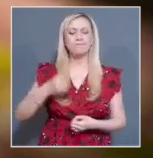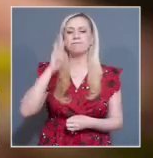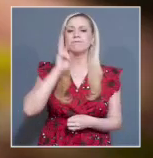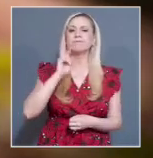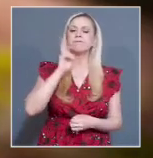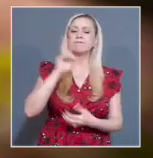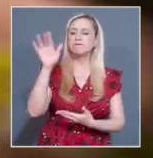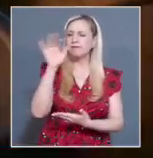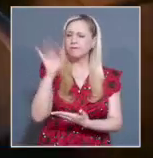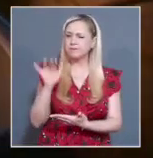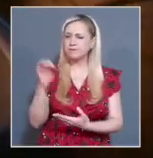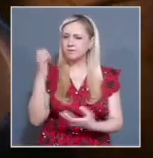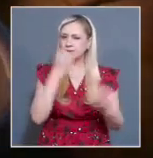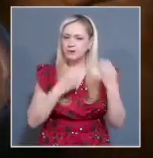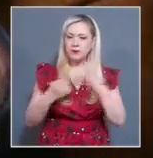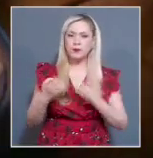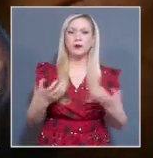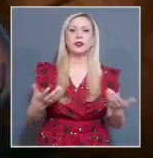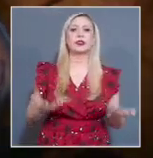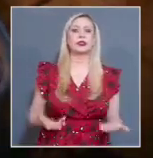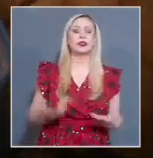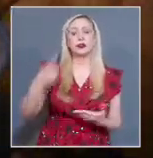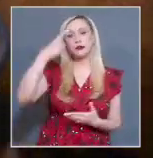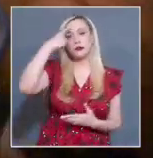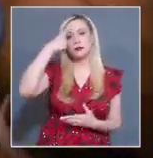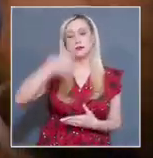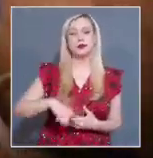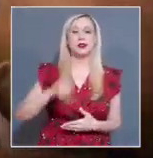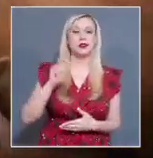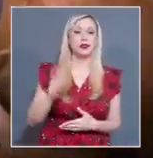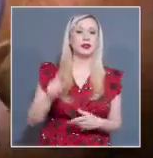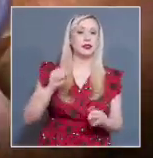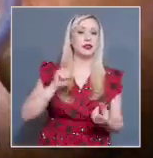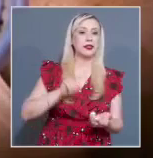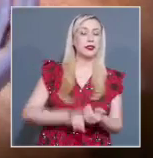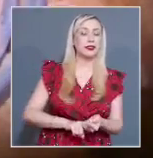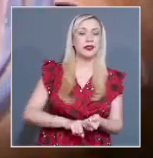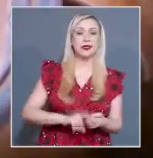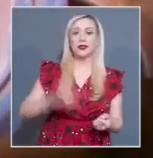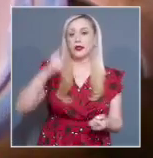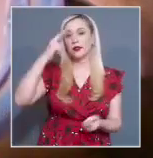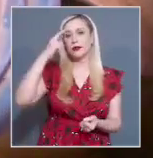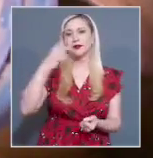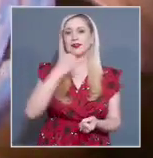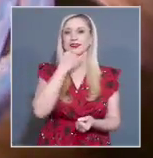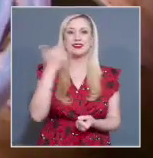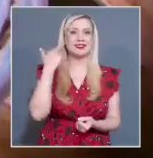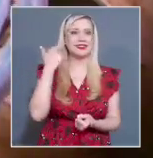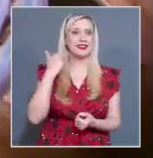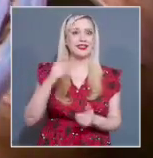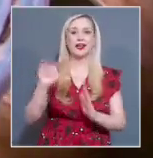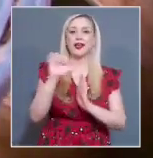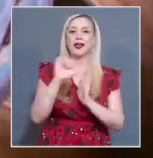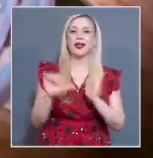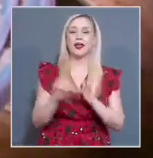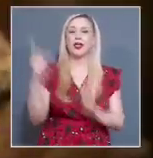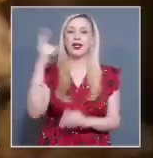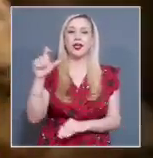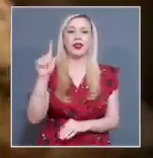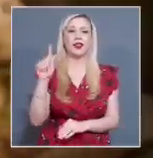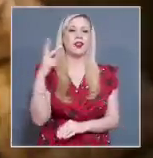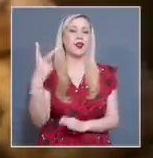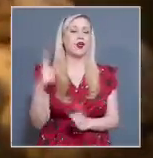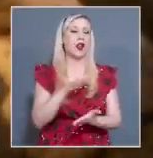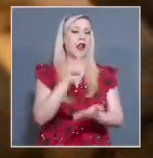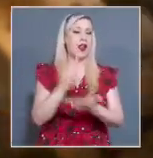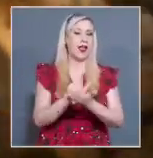deberán pagar un costo adicional de 35% a la tarifa prevista en el artículo 172 del Código Fiscal de la Ciudad de